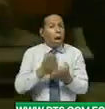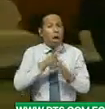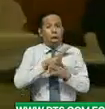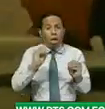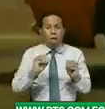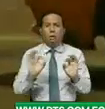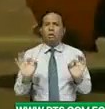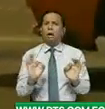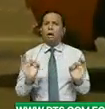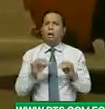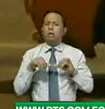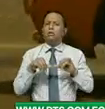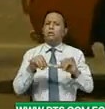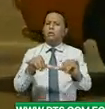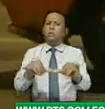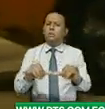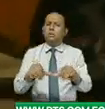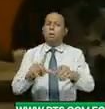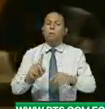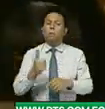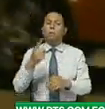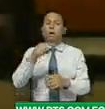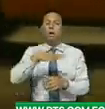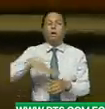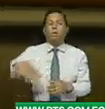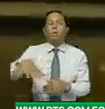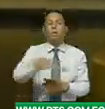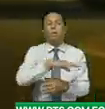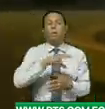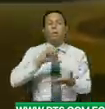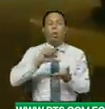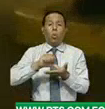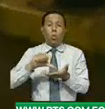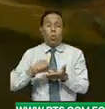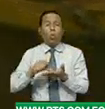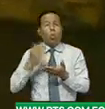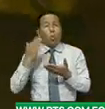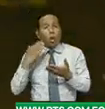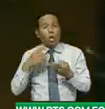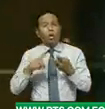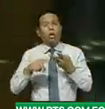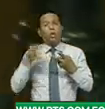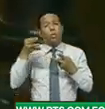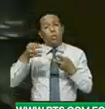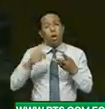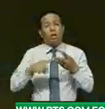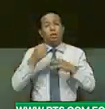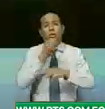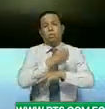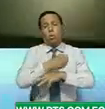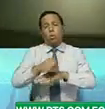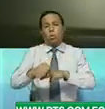de violencia que vive principalmente la zona 8, que comprende Guayaquil, Durán y San Borondón, donde ya van